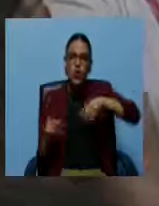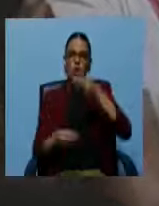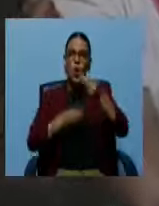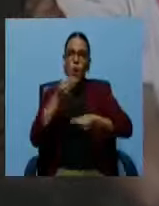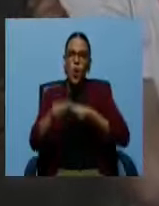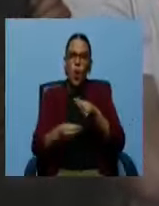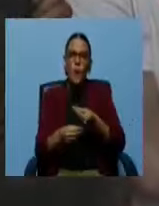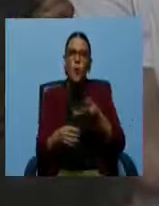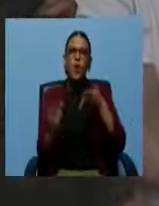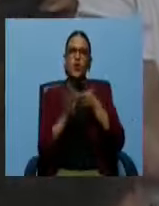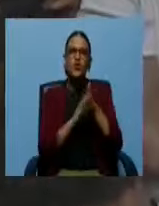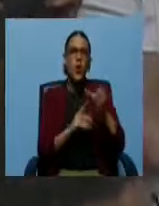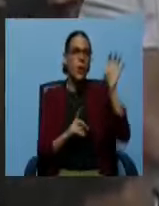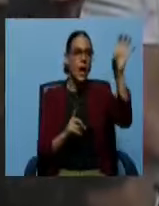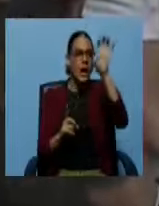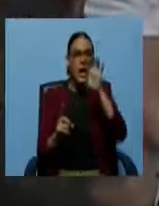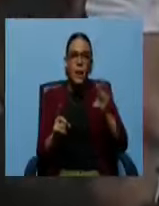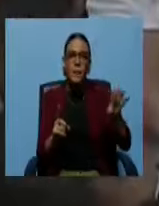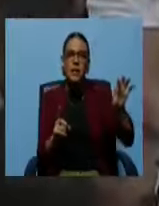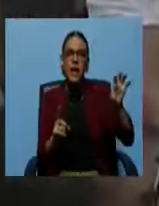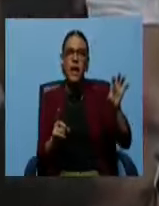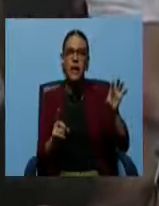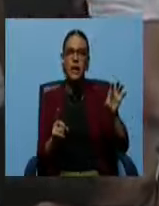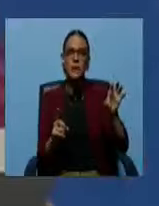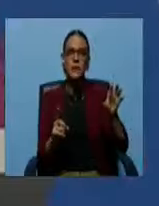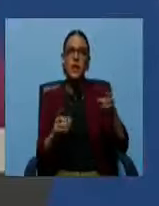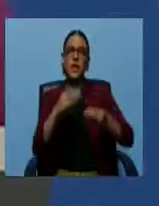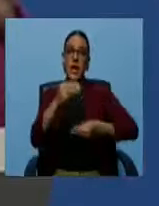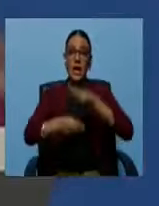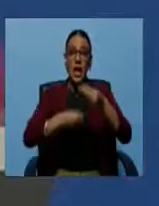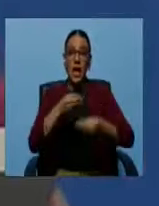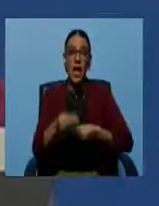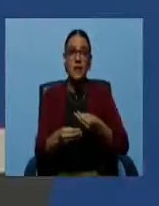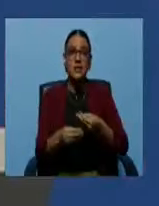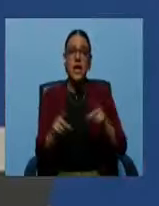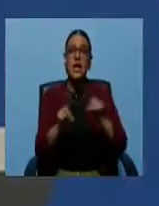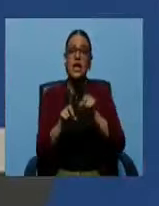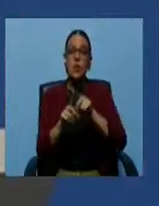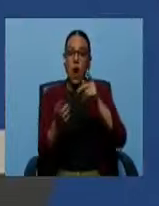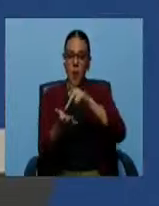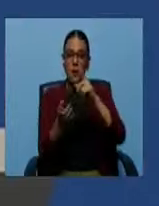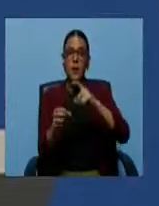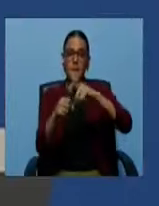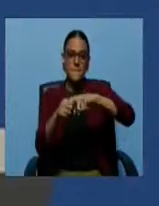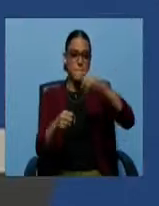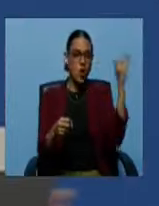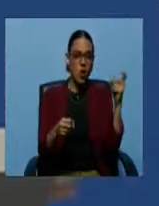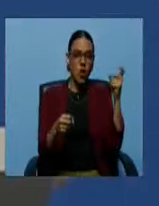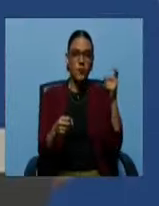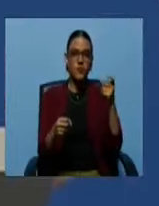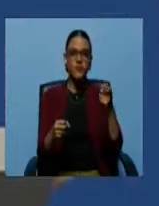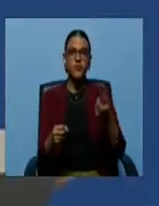concentración de capitales, de los grandes capitales que se han retirado